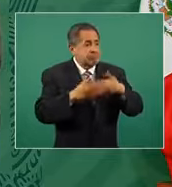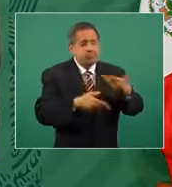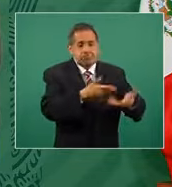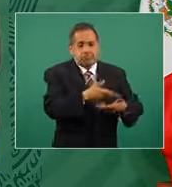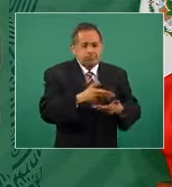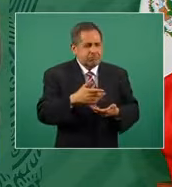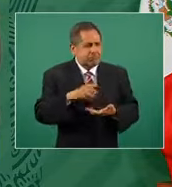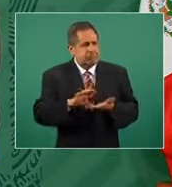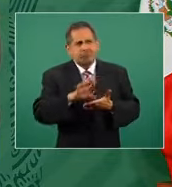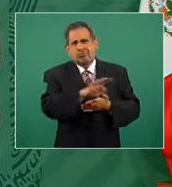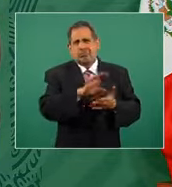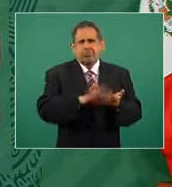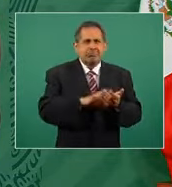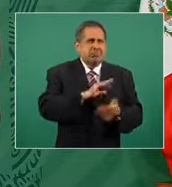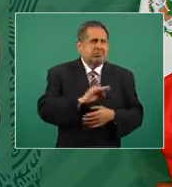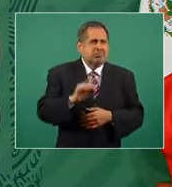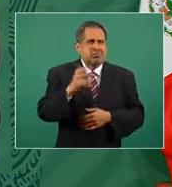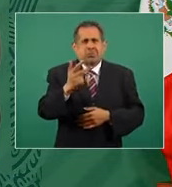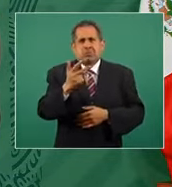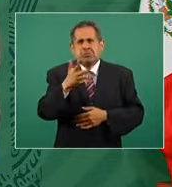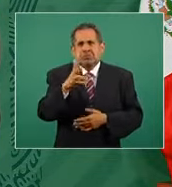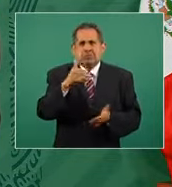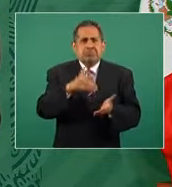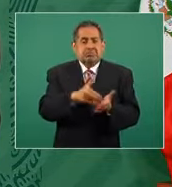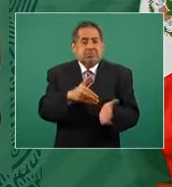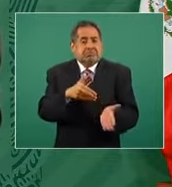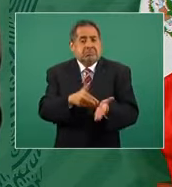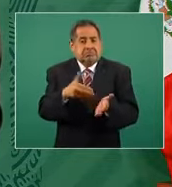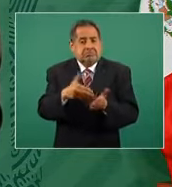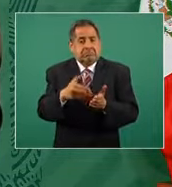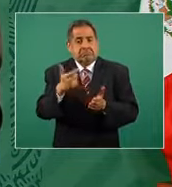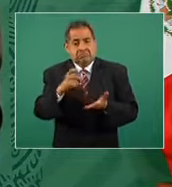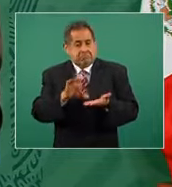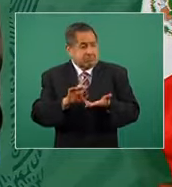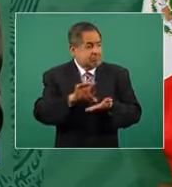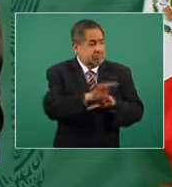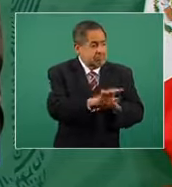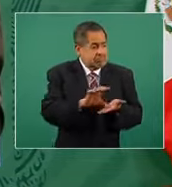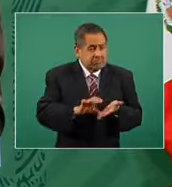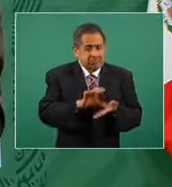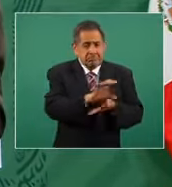Pues como 8 o 10 mil millones de pesos.